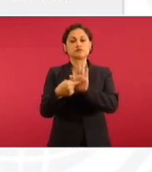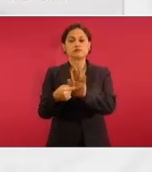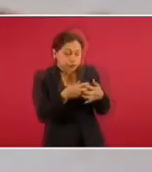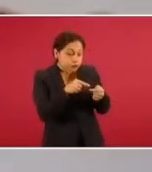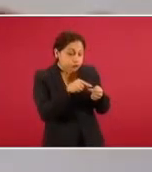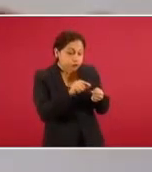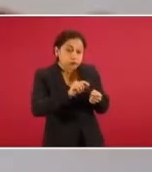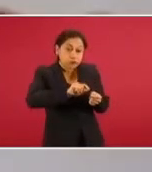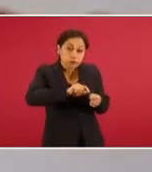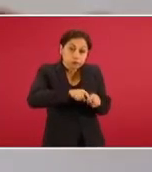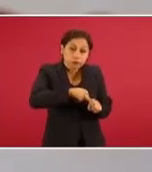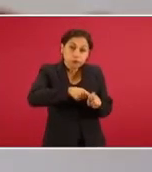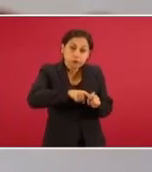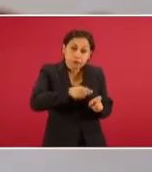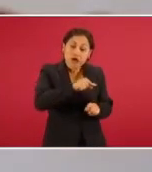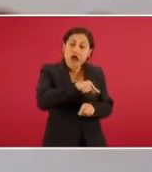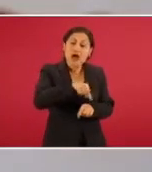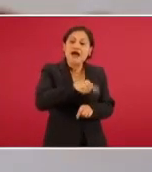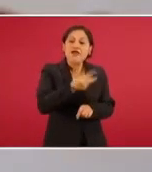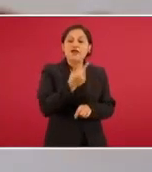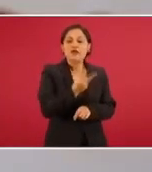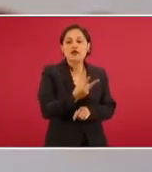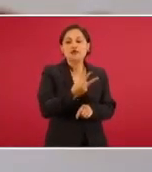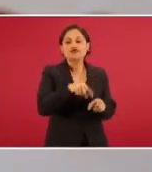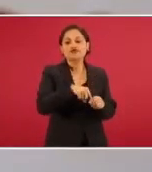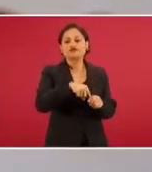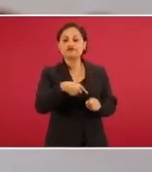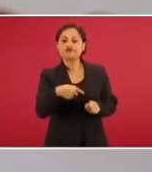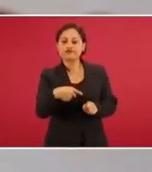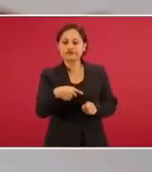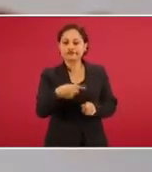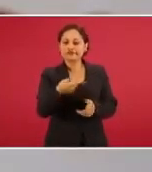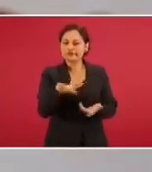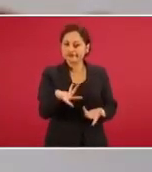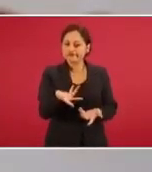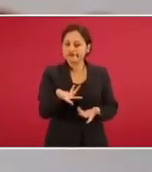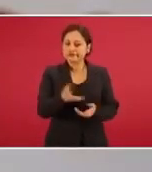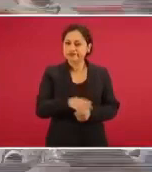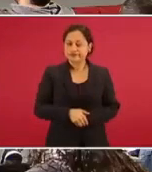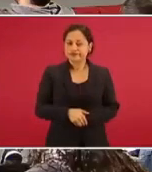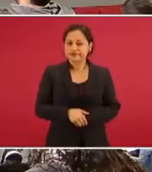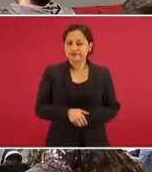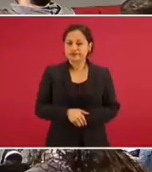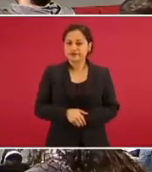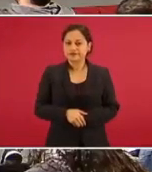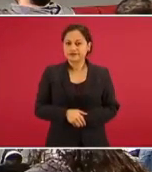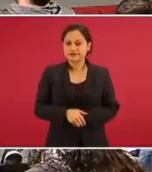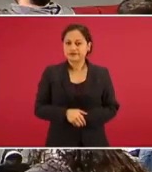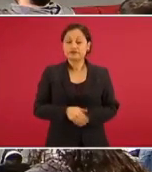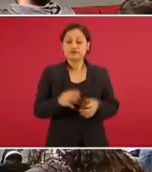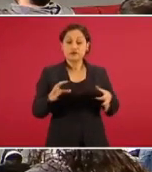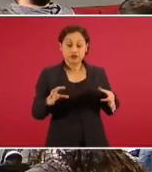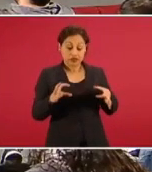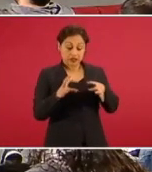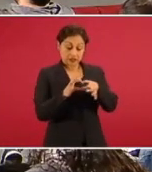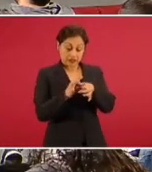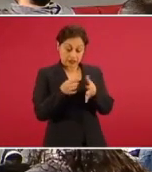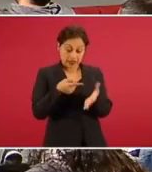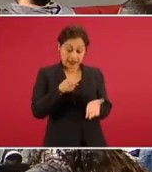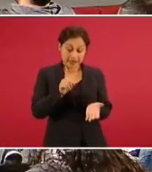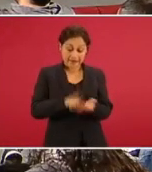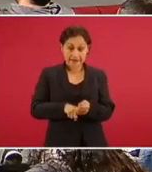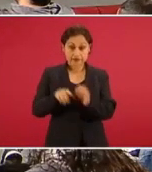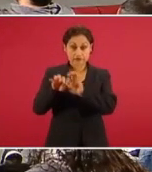el contacto de uno de estos tornillos con las terminales 1 y 2 de la tarjeta electrónica